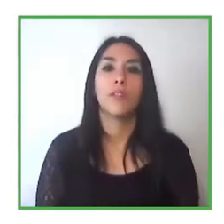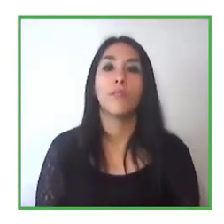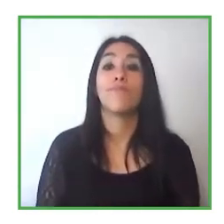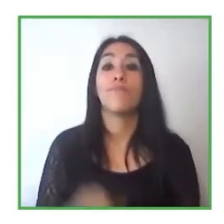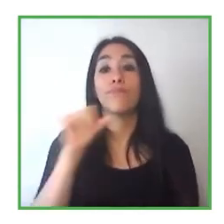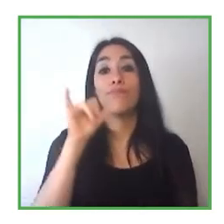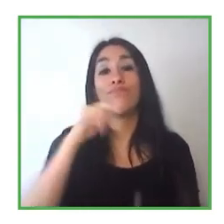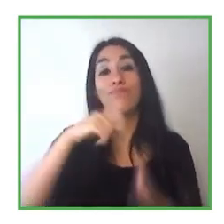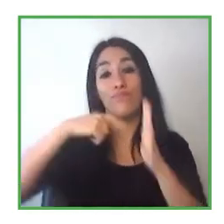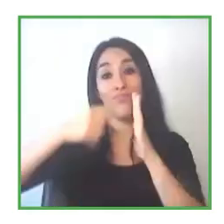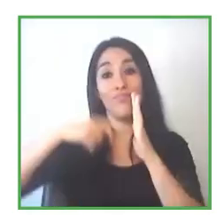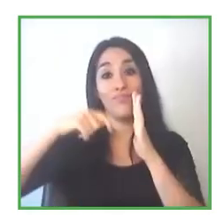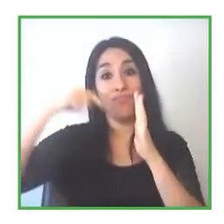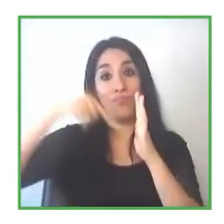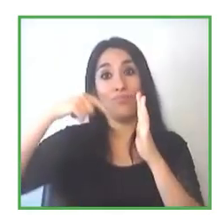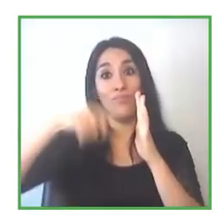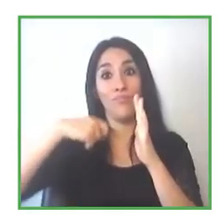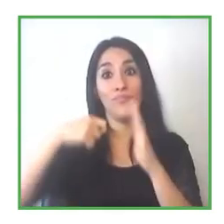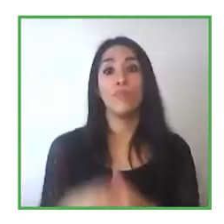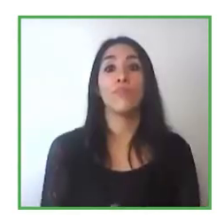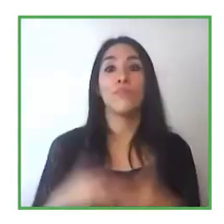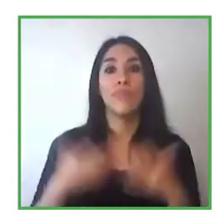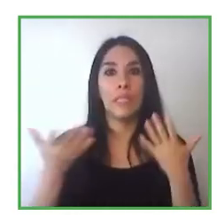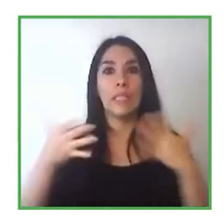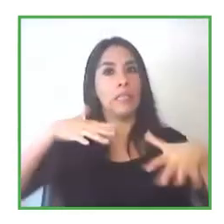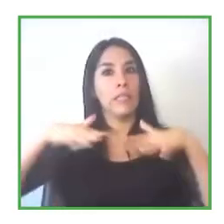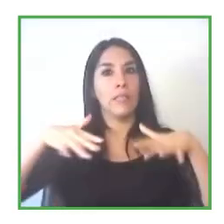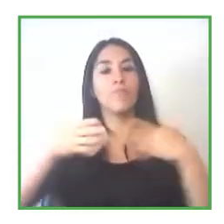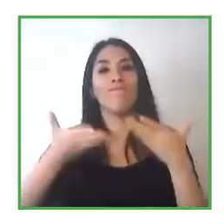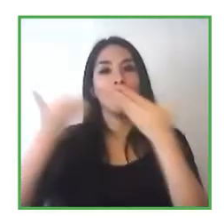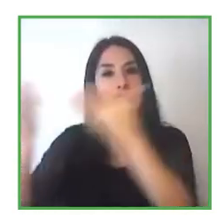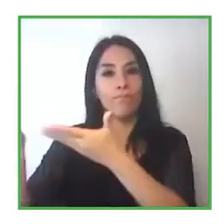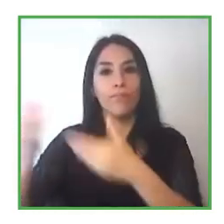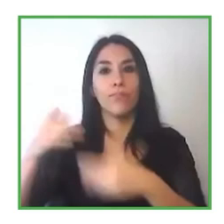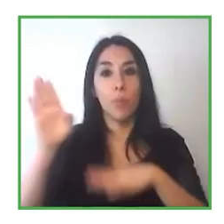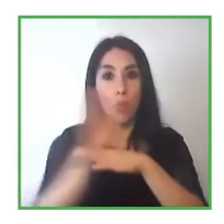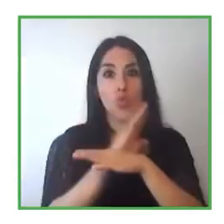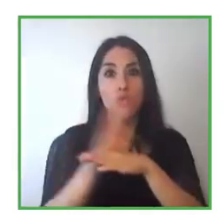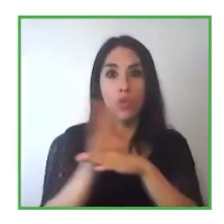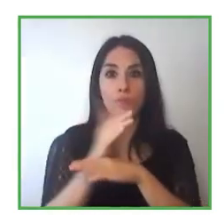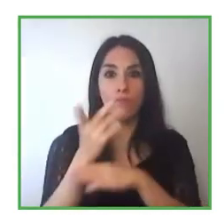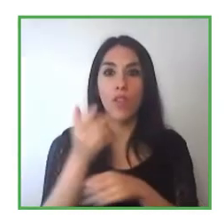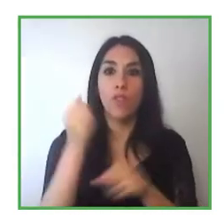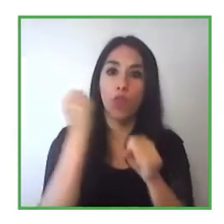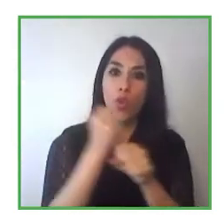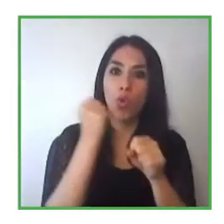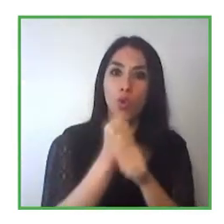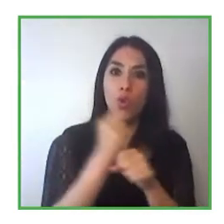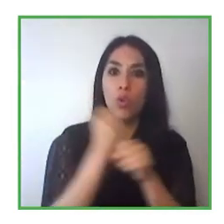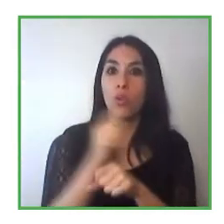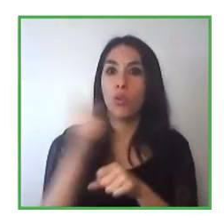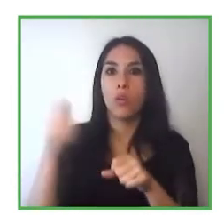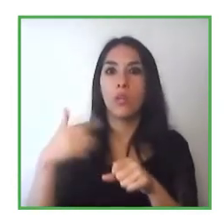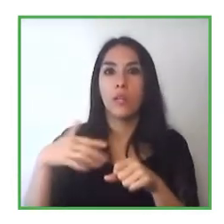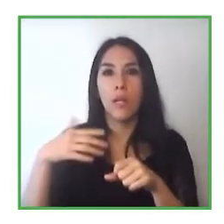servicio a la empresa. Y ahí pues tenemos que trabajar con la eficiencia y con la competitividad necesaria. De hecho,